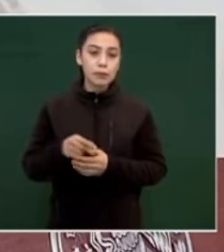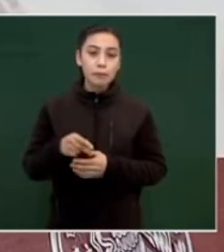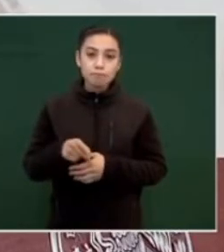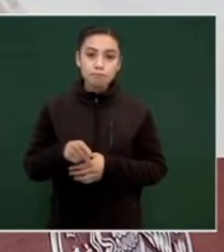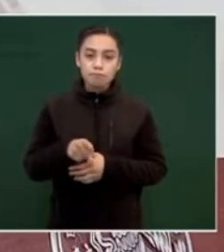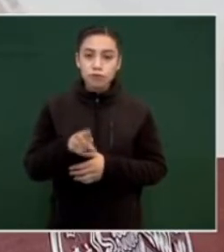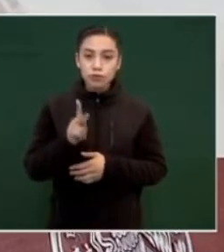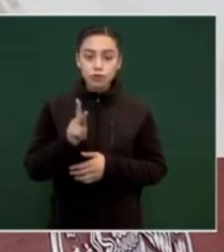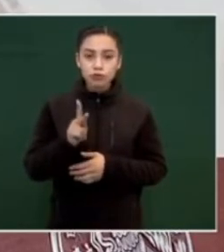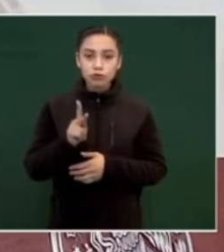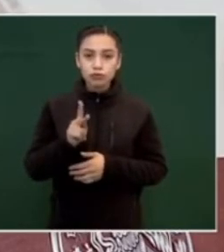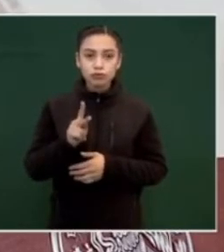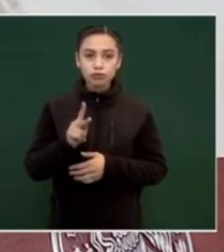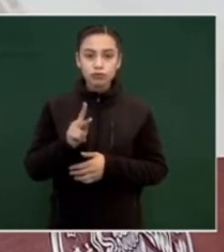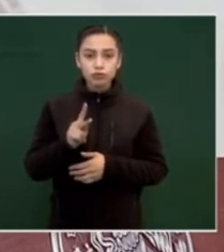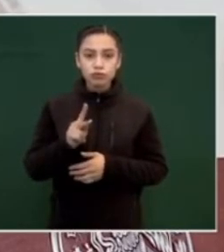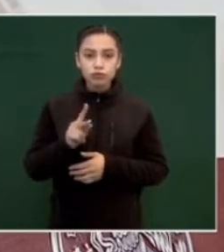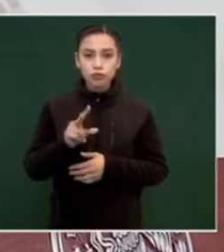sí